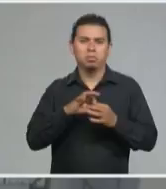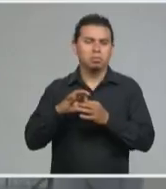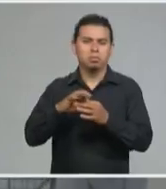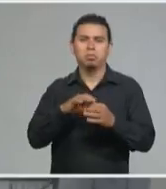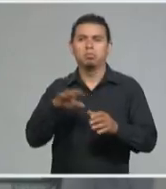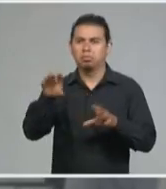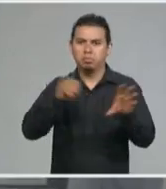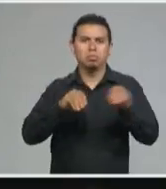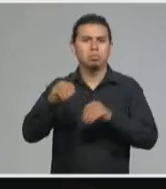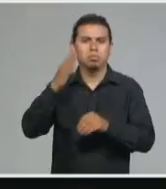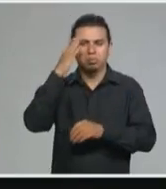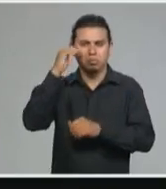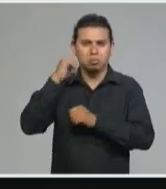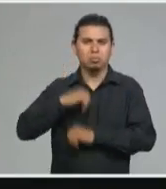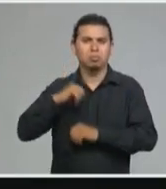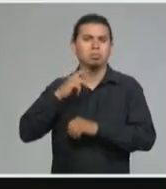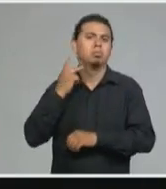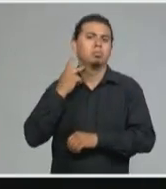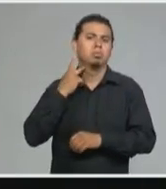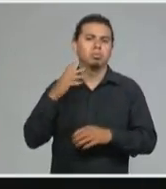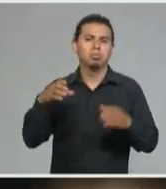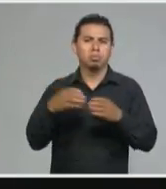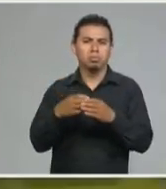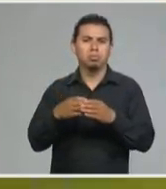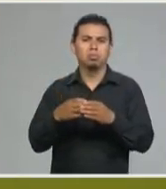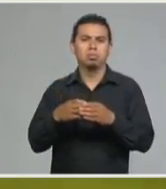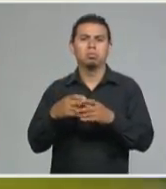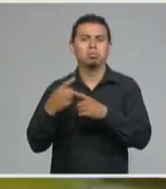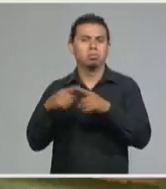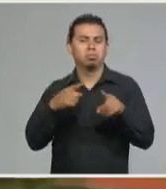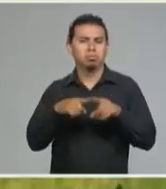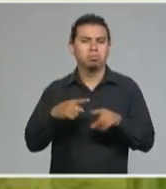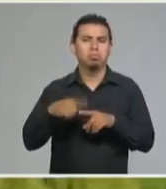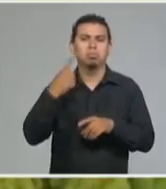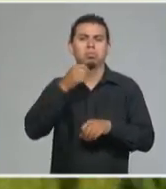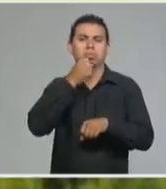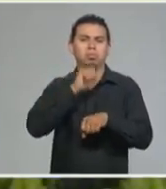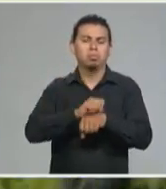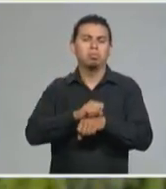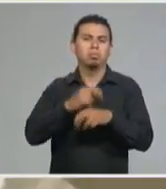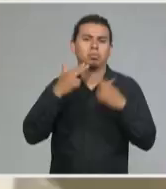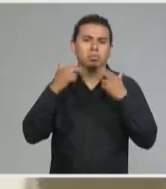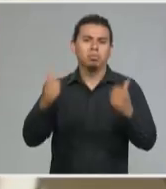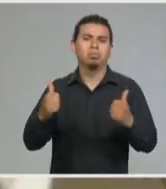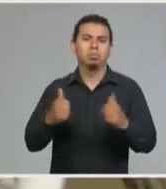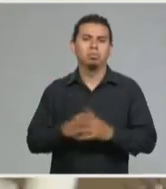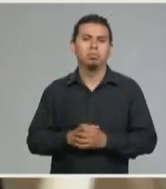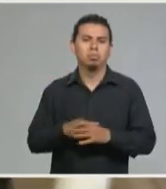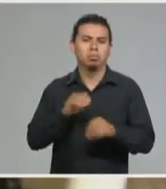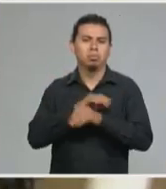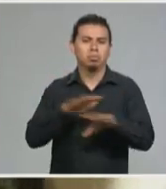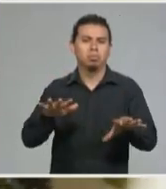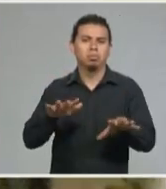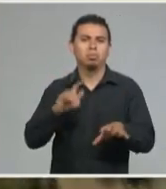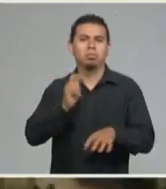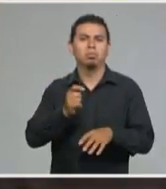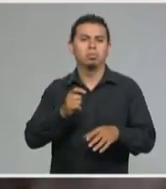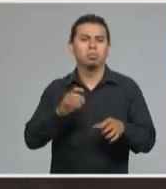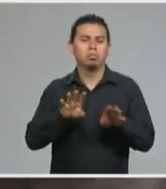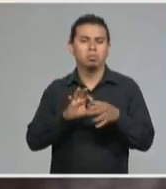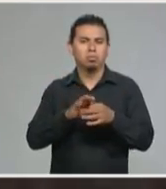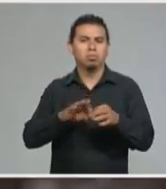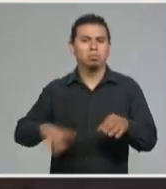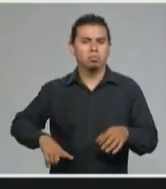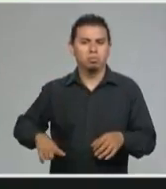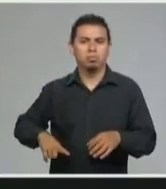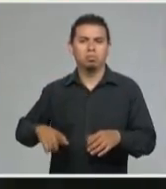Lozano, titular de la Unidad de Política y Control Presupuestario de la Secretaría de Hacienda, informó que el gasto que ha hecho el gobierno federal